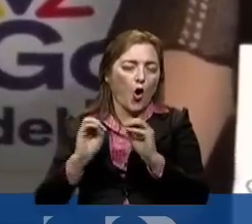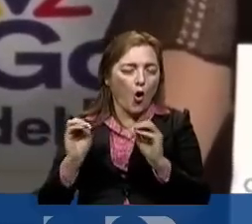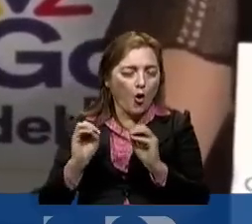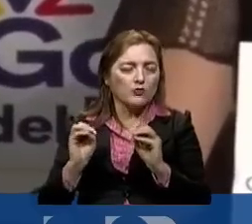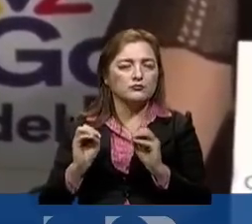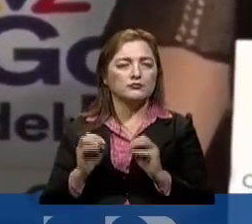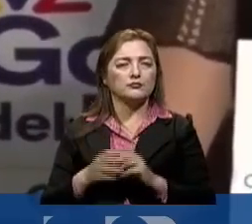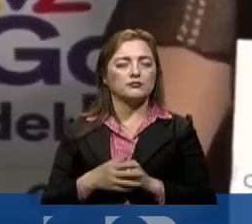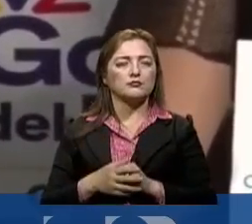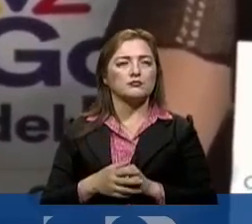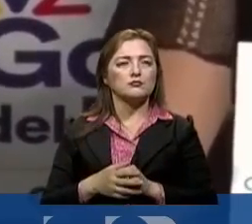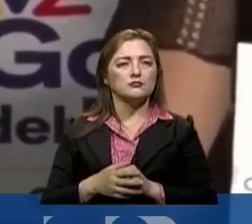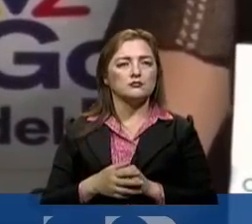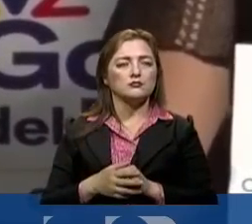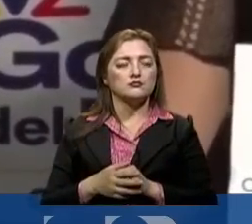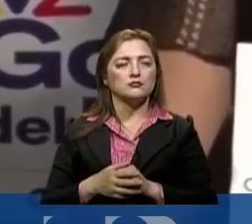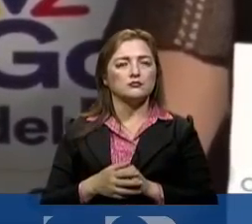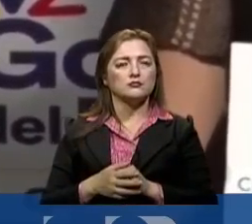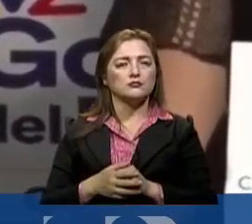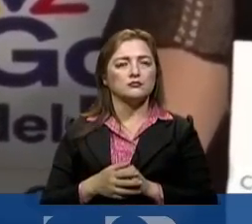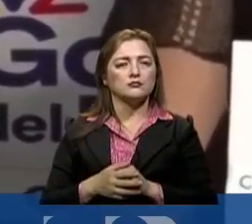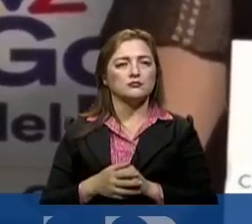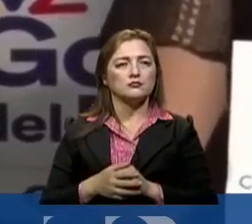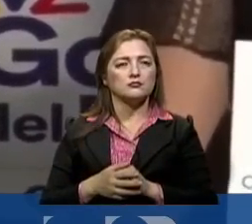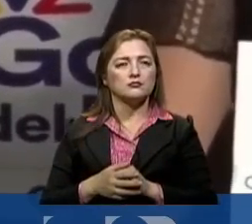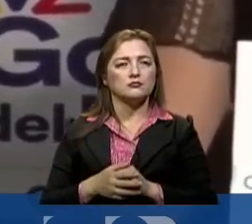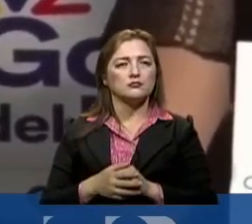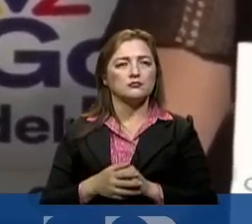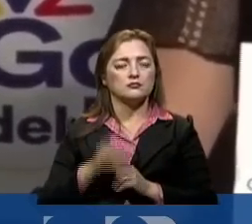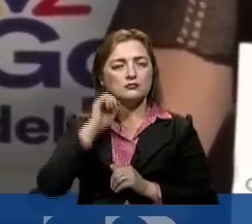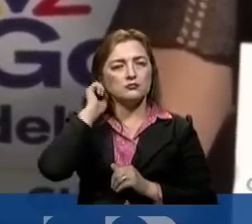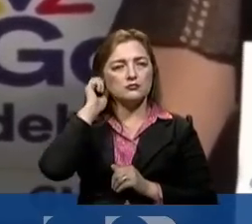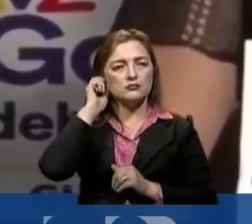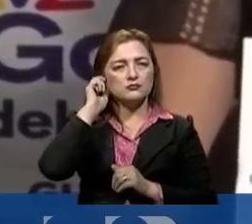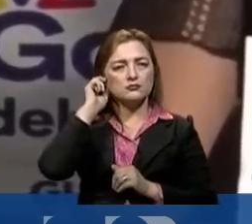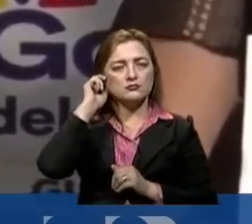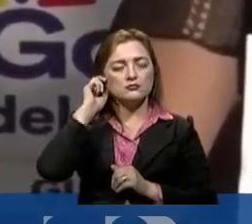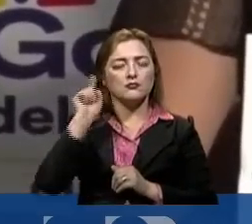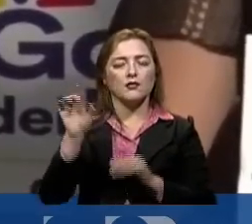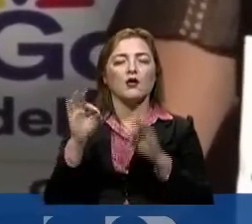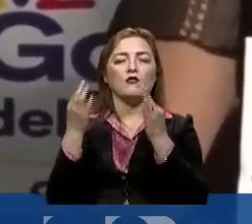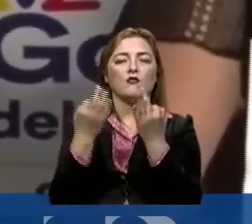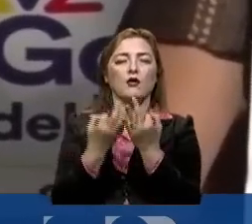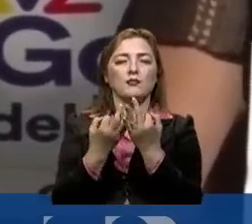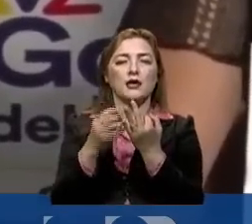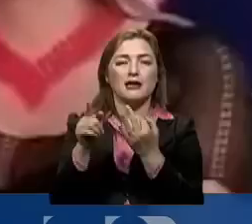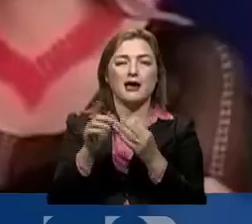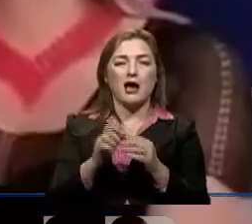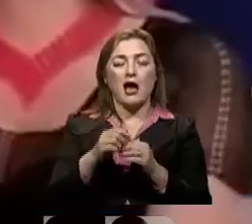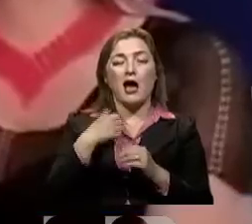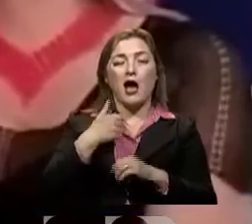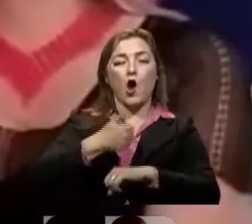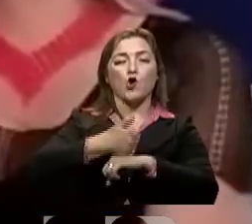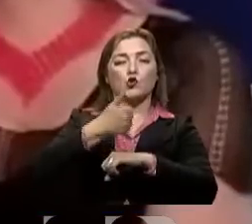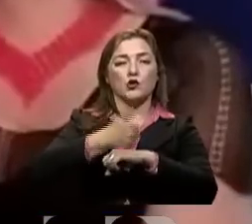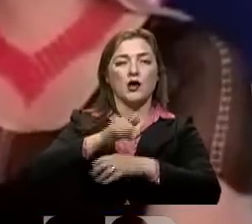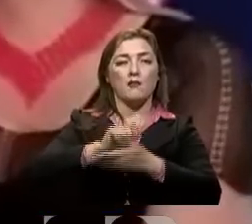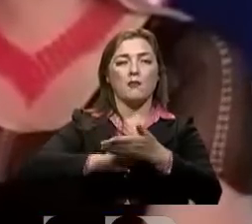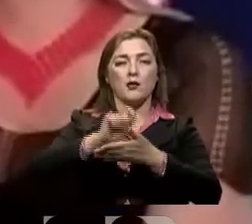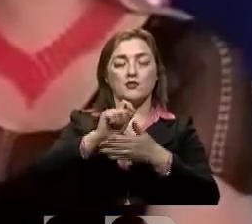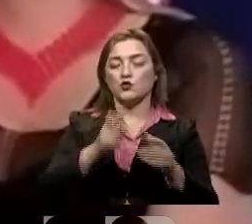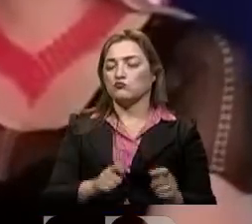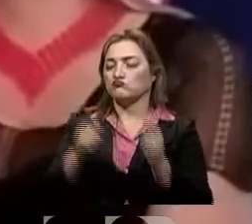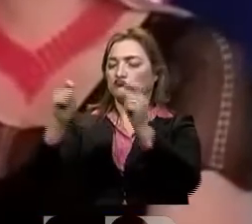inclusive generar o impulsar la entrega de la custodia definitiva del niño a sus familiares. Lo que no descartan